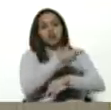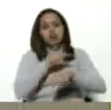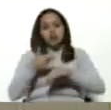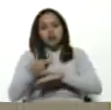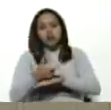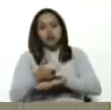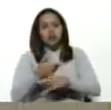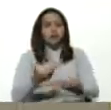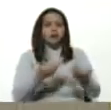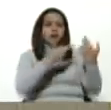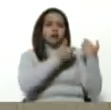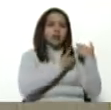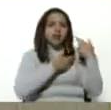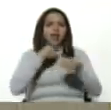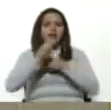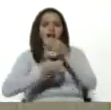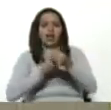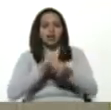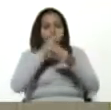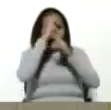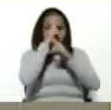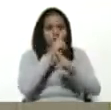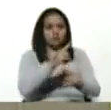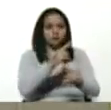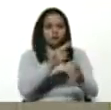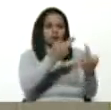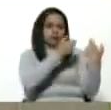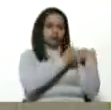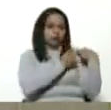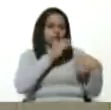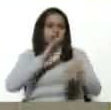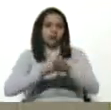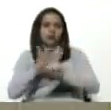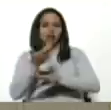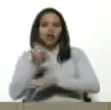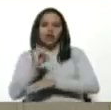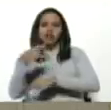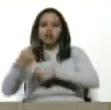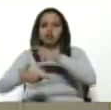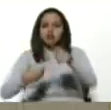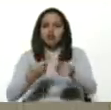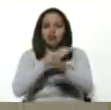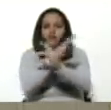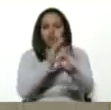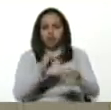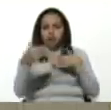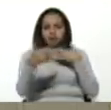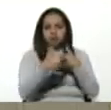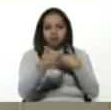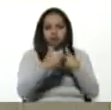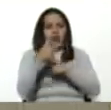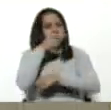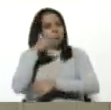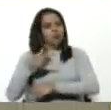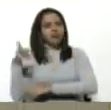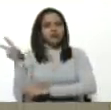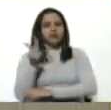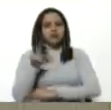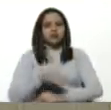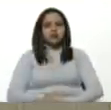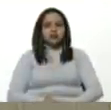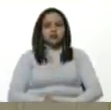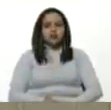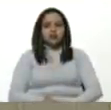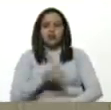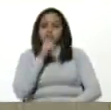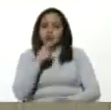que actúen con responsabilidad, porque están afectando, es otra forma de agredir al pueblo venezolano, sin ningún tipo